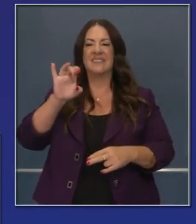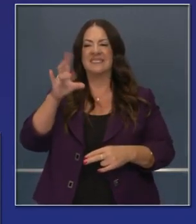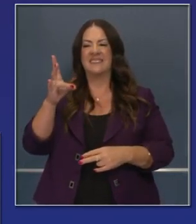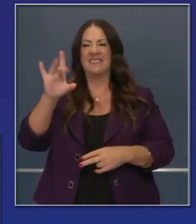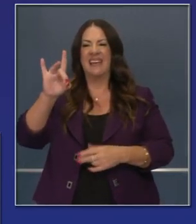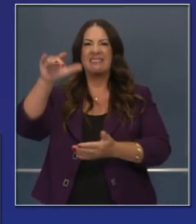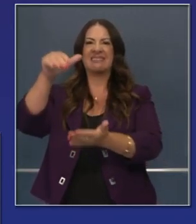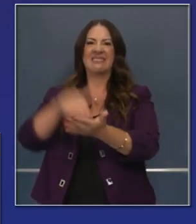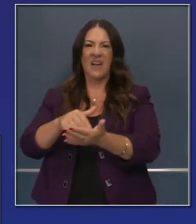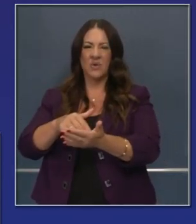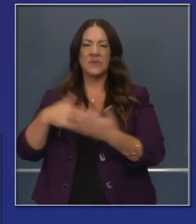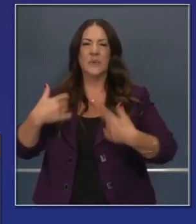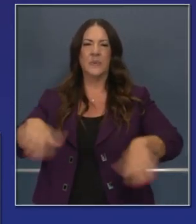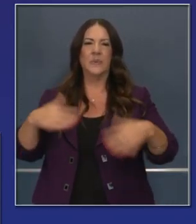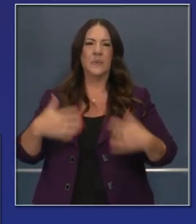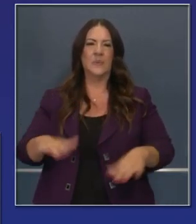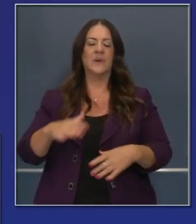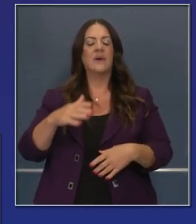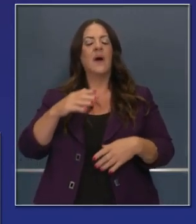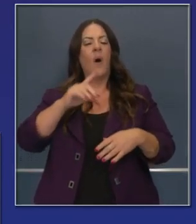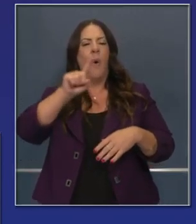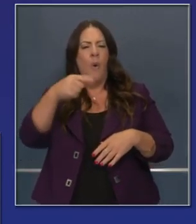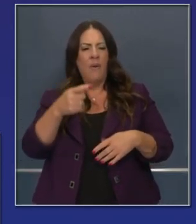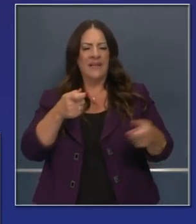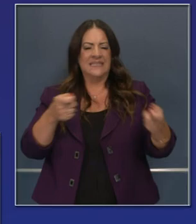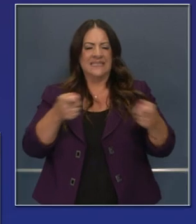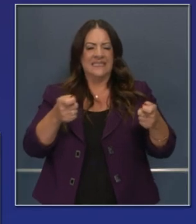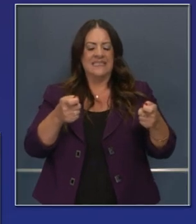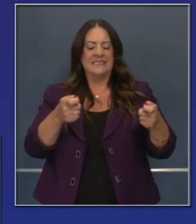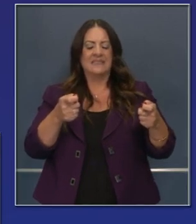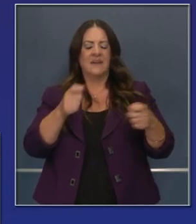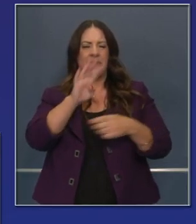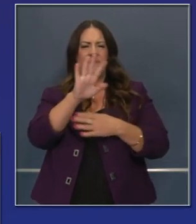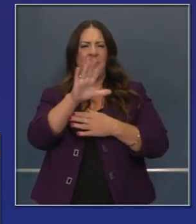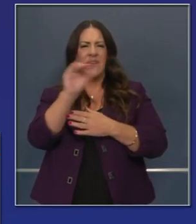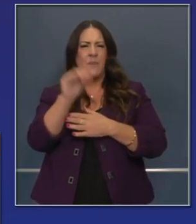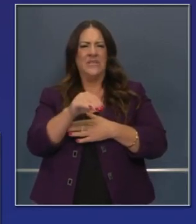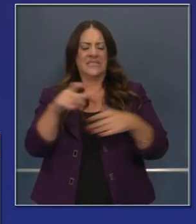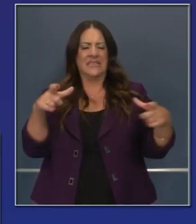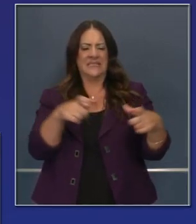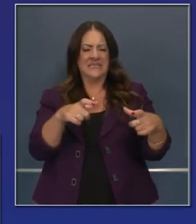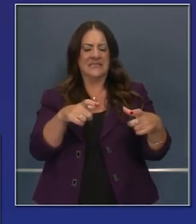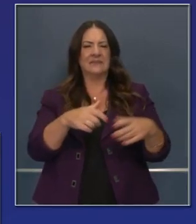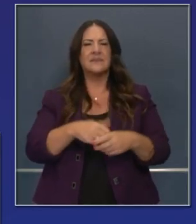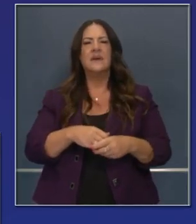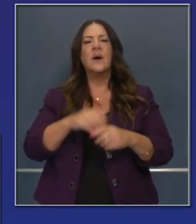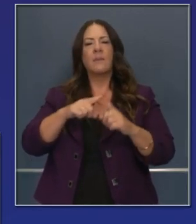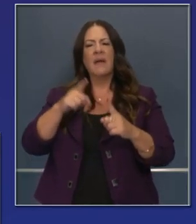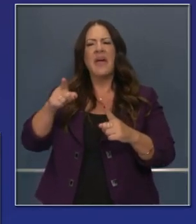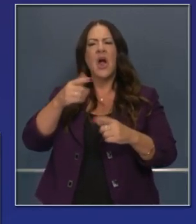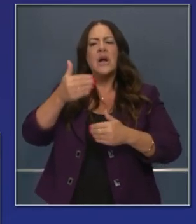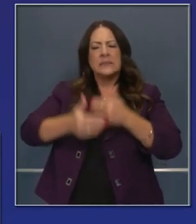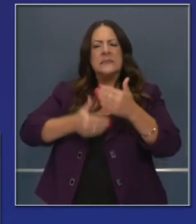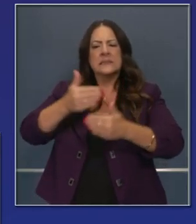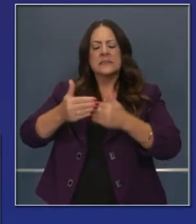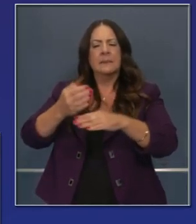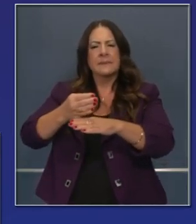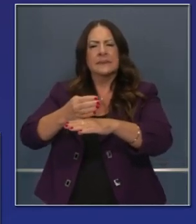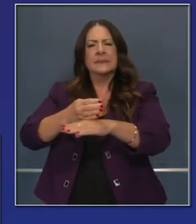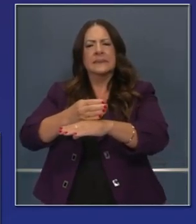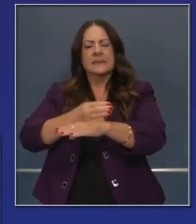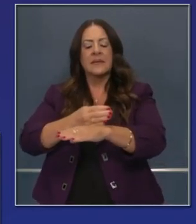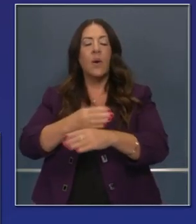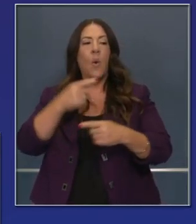a 878.000 acres con contención de 45%. Así que sí están logrando progreso en el incendio